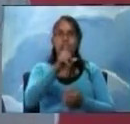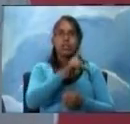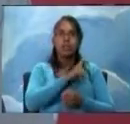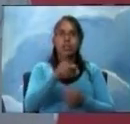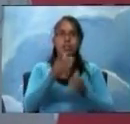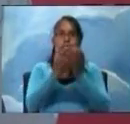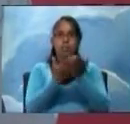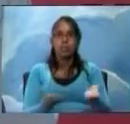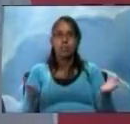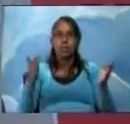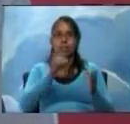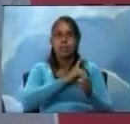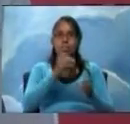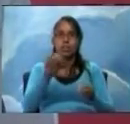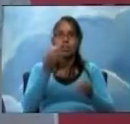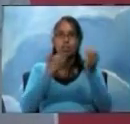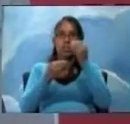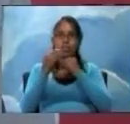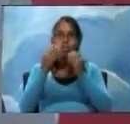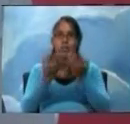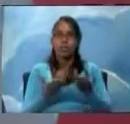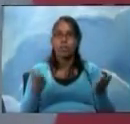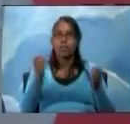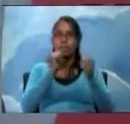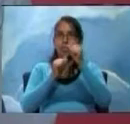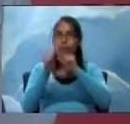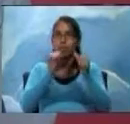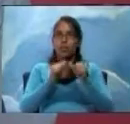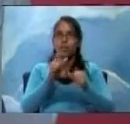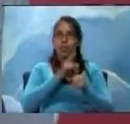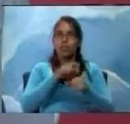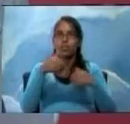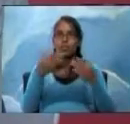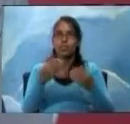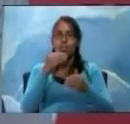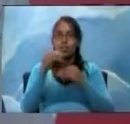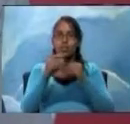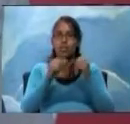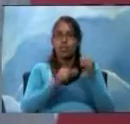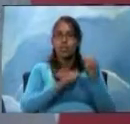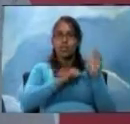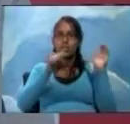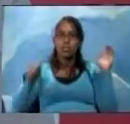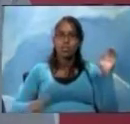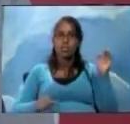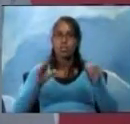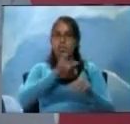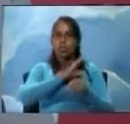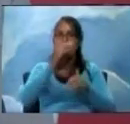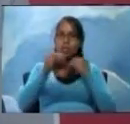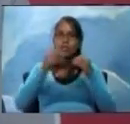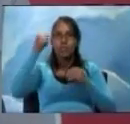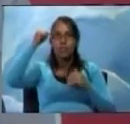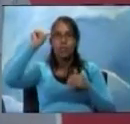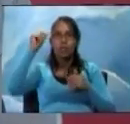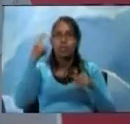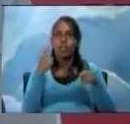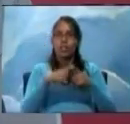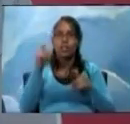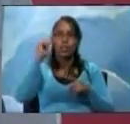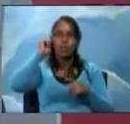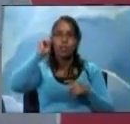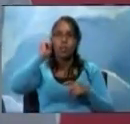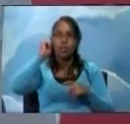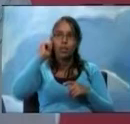ese plato de comida, ese vaso de agua, por cuanto se lo has hecho al Señor. Y esto me hace recordar de aquella mujer de